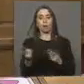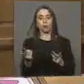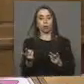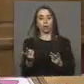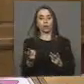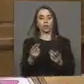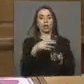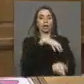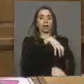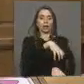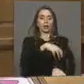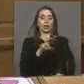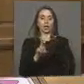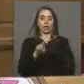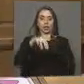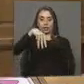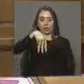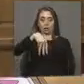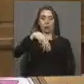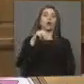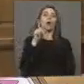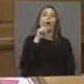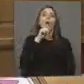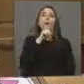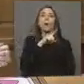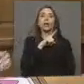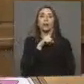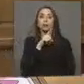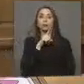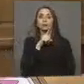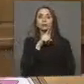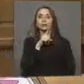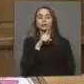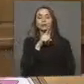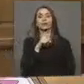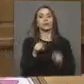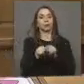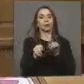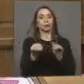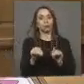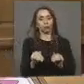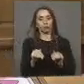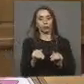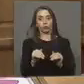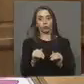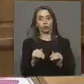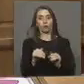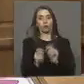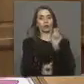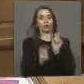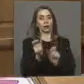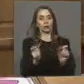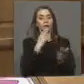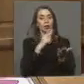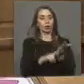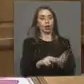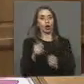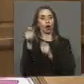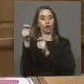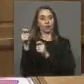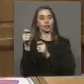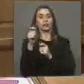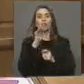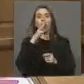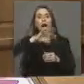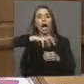de la Región Metropolitana. Y por último, también en este mismo sentido, a las mismas personas un oficio con respecto al agua